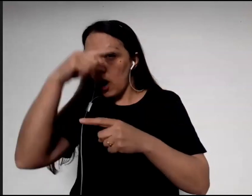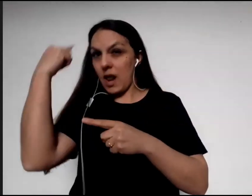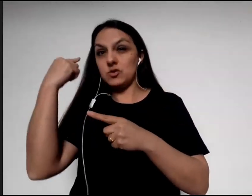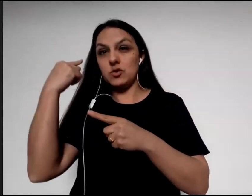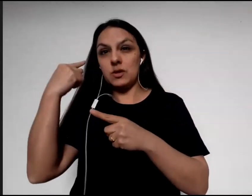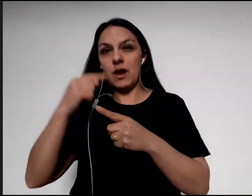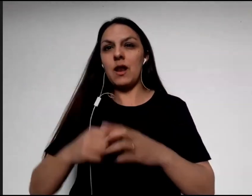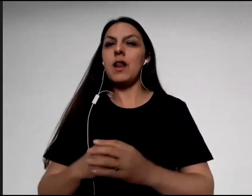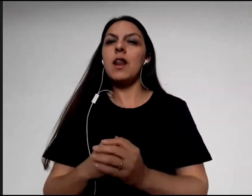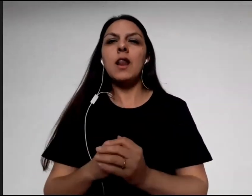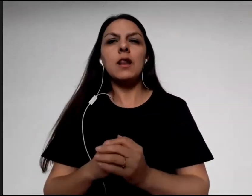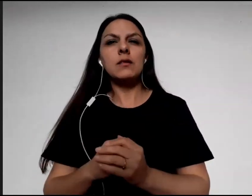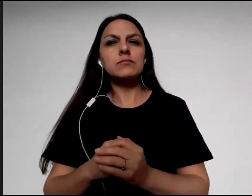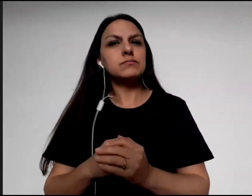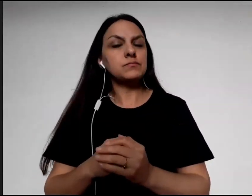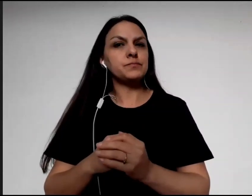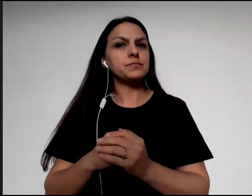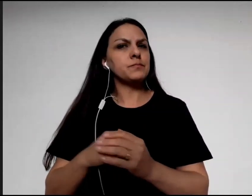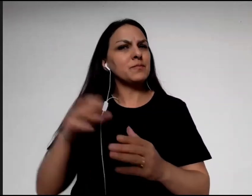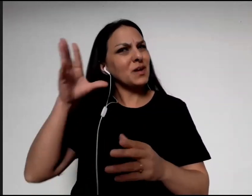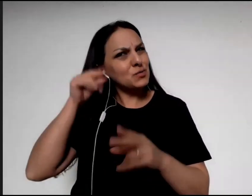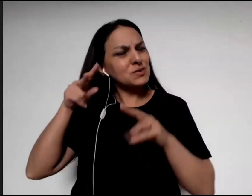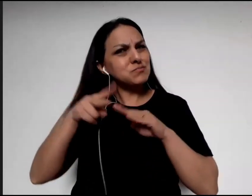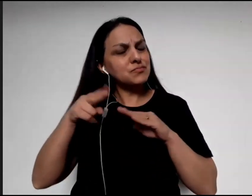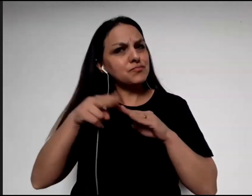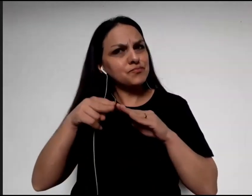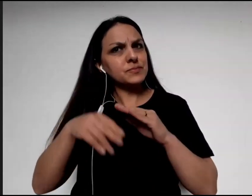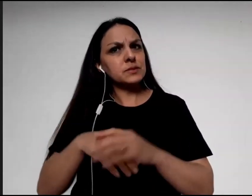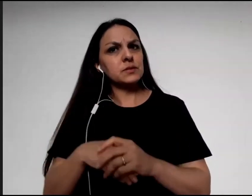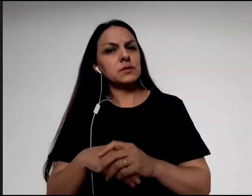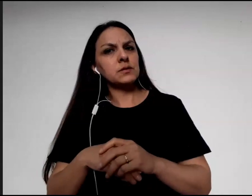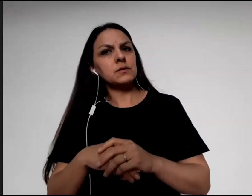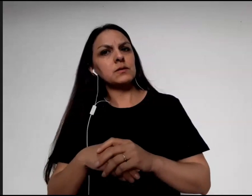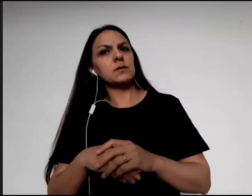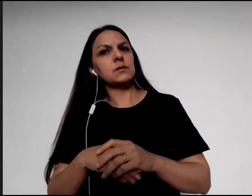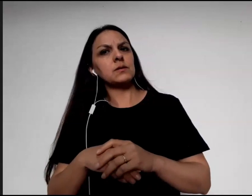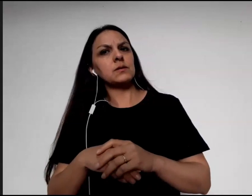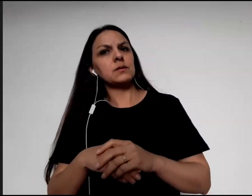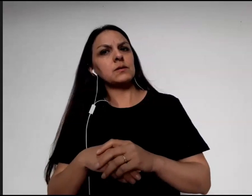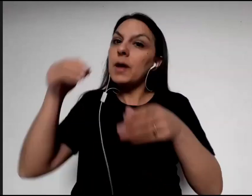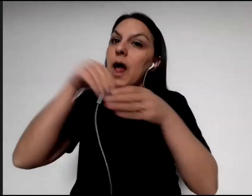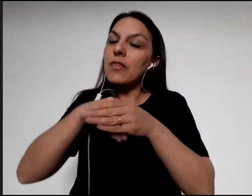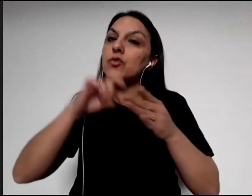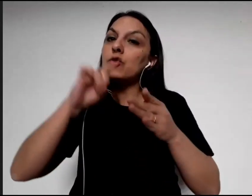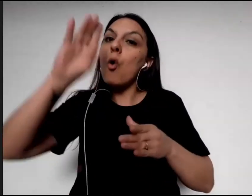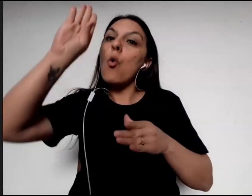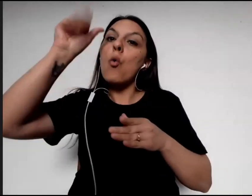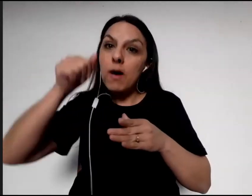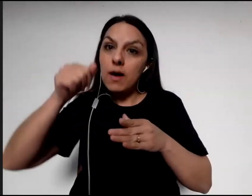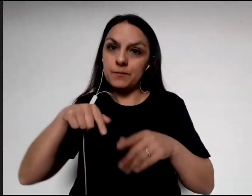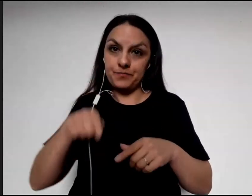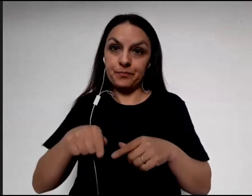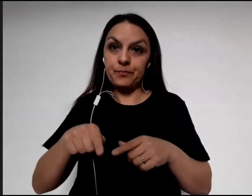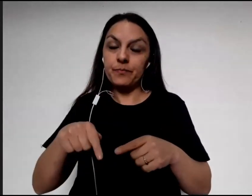familia, infancia y adolescencia de la UBA, miembro fundador de la Asociación Síndrome de Down 3 de